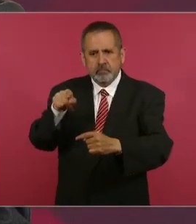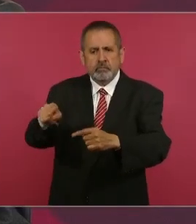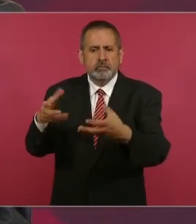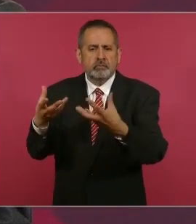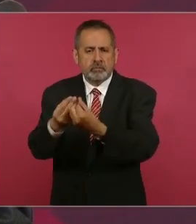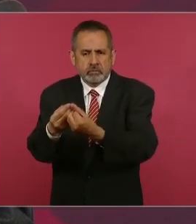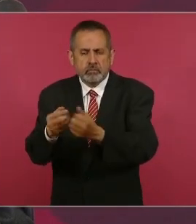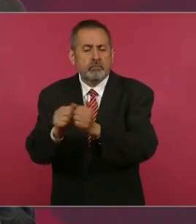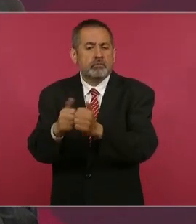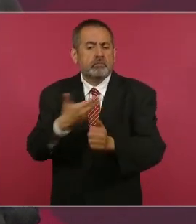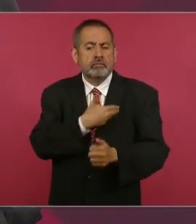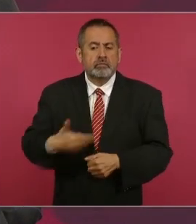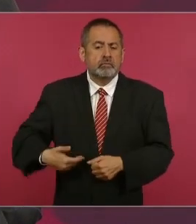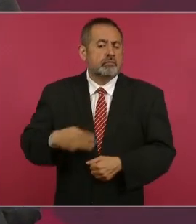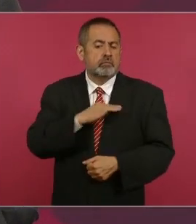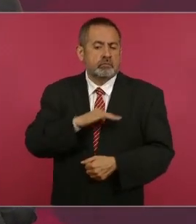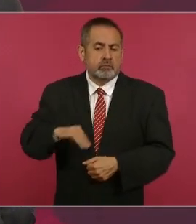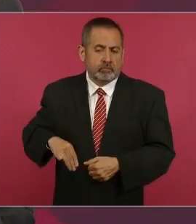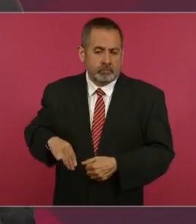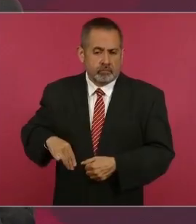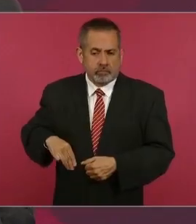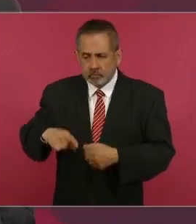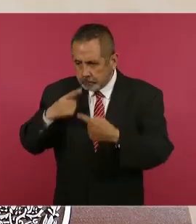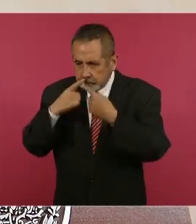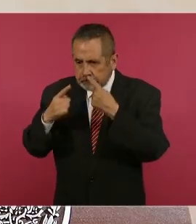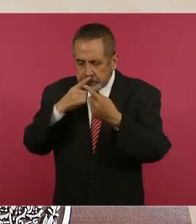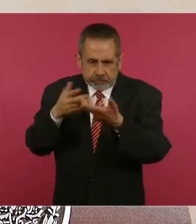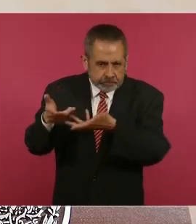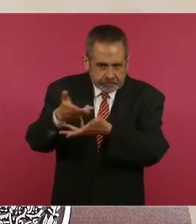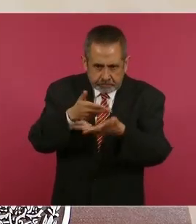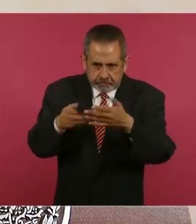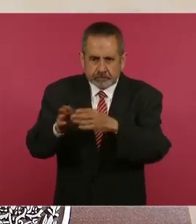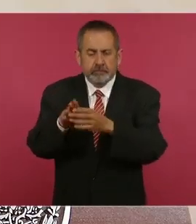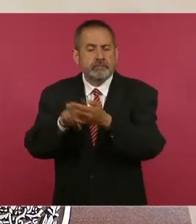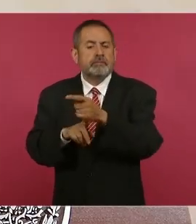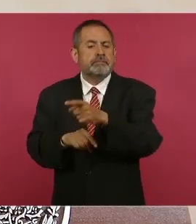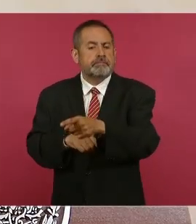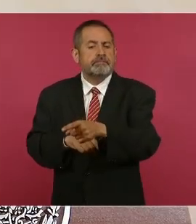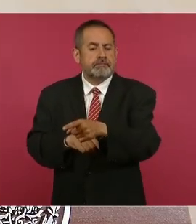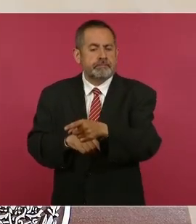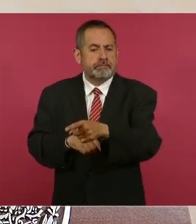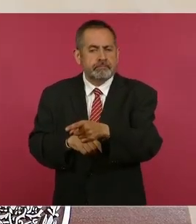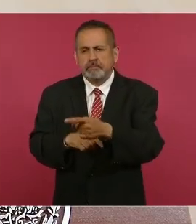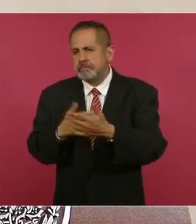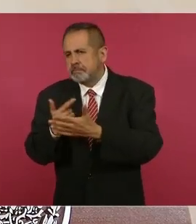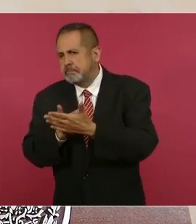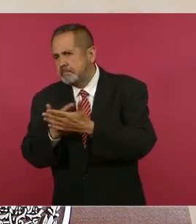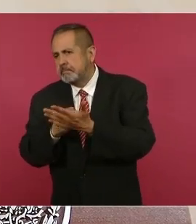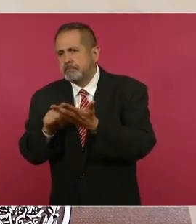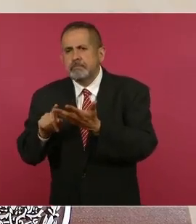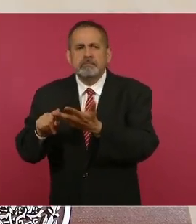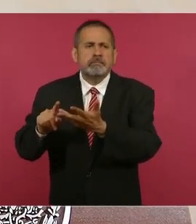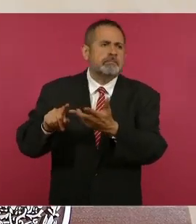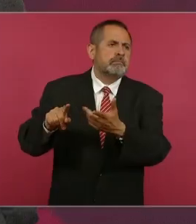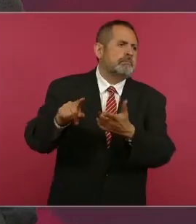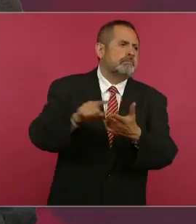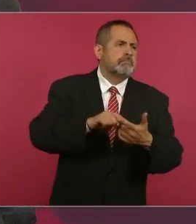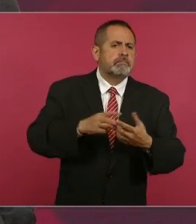con la presidenta municipal, hacen de nuevo un recuento y